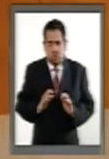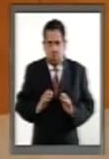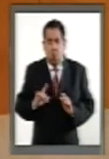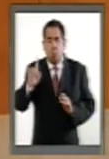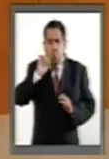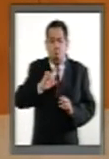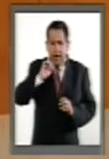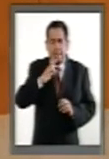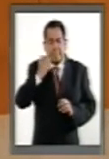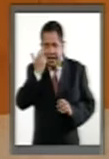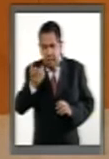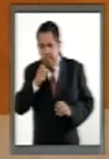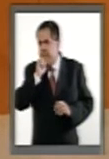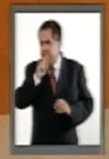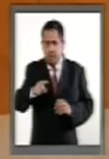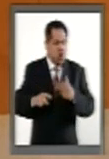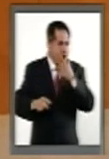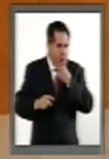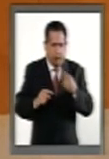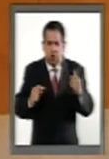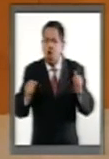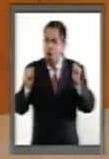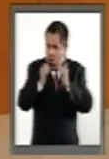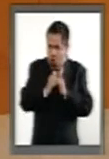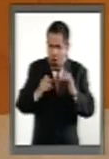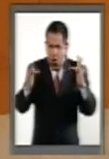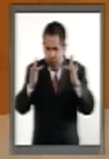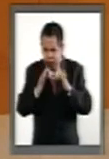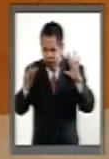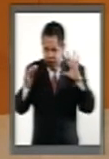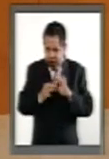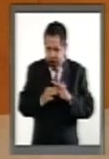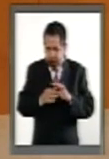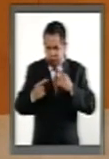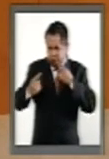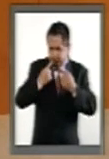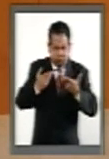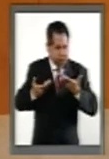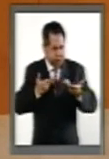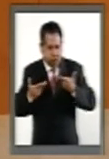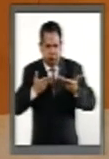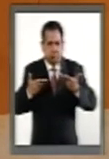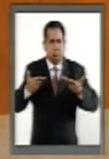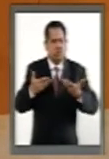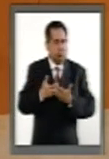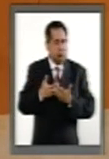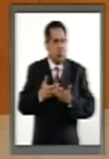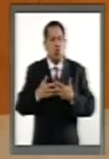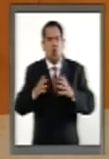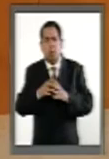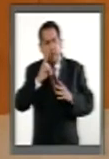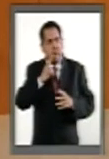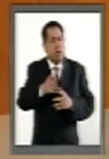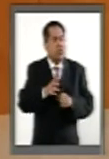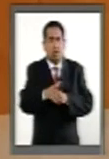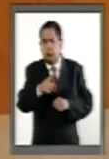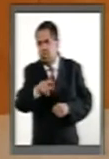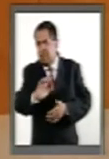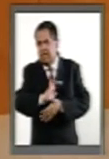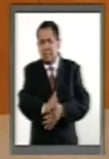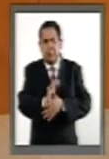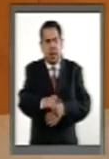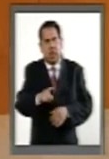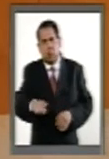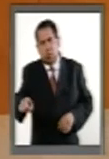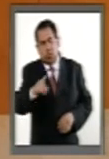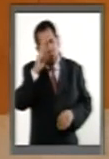pero también queremos hombres que deconstruyan y vindiquen la política y vean la discriminación en toda